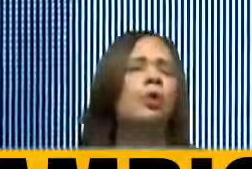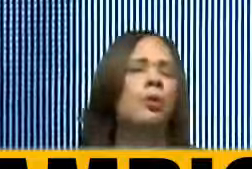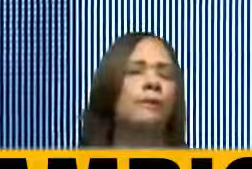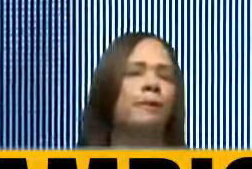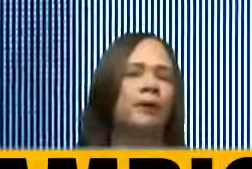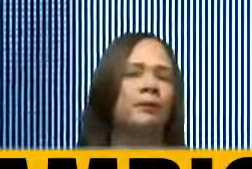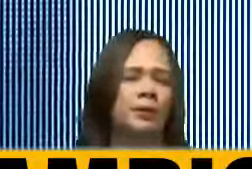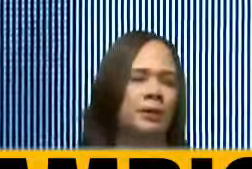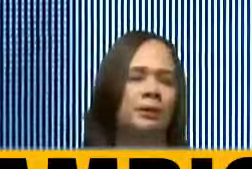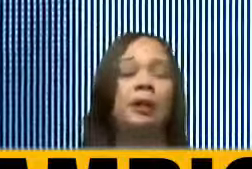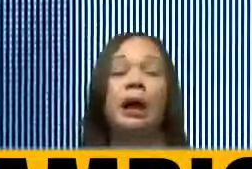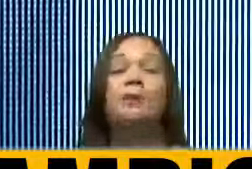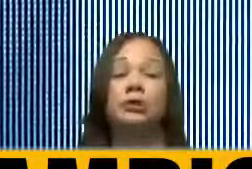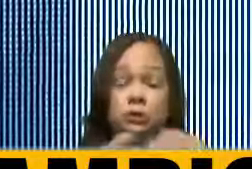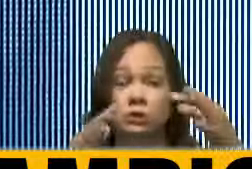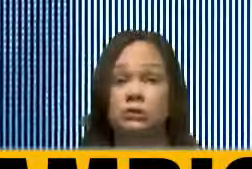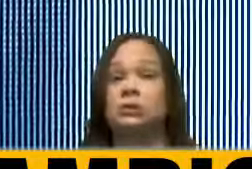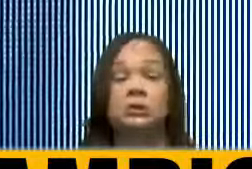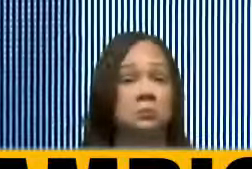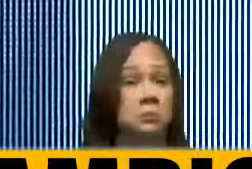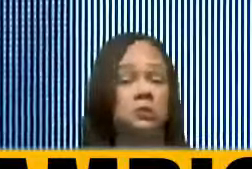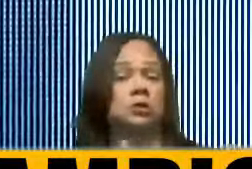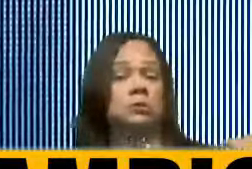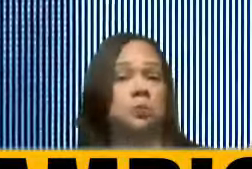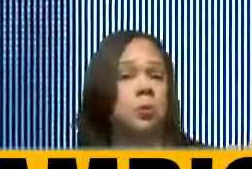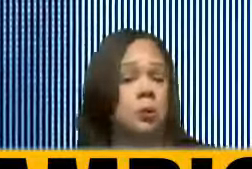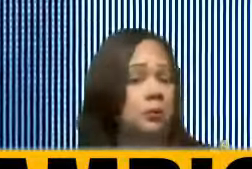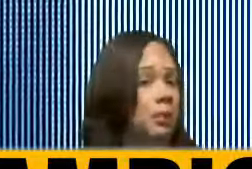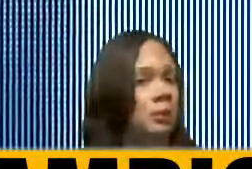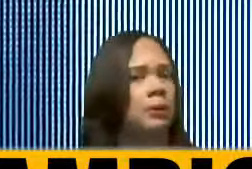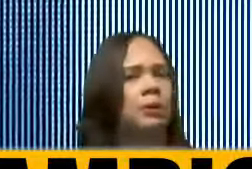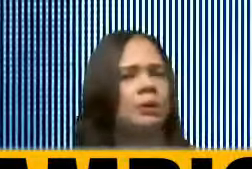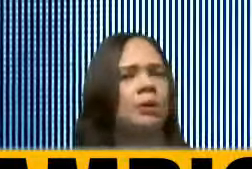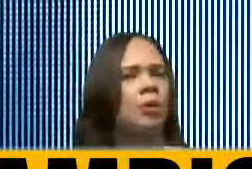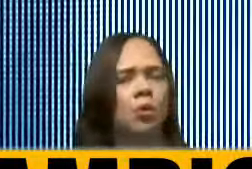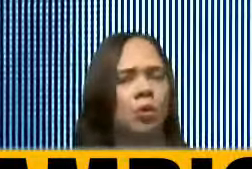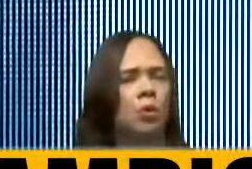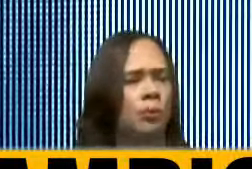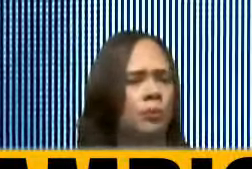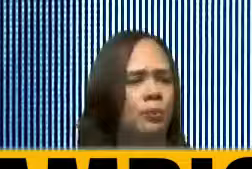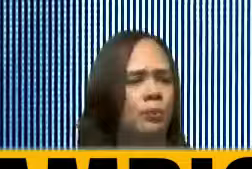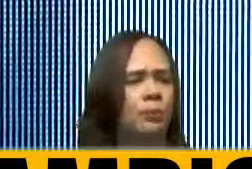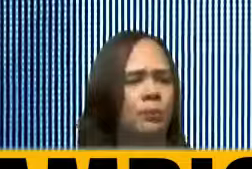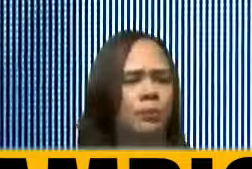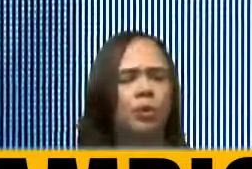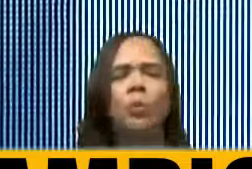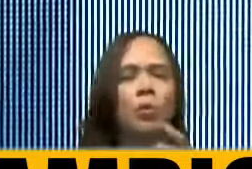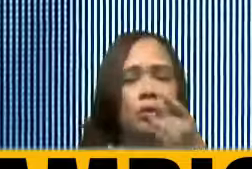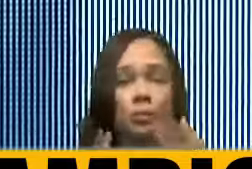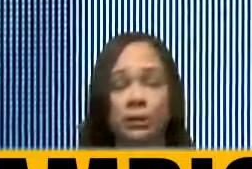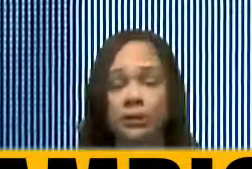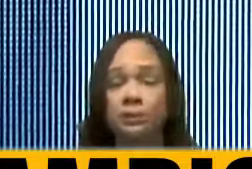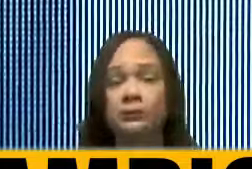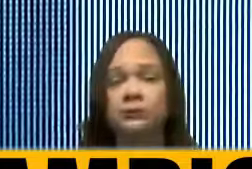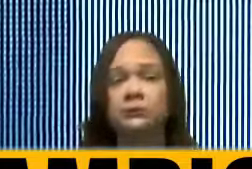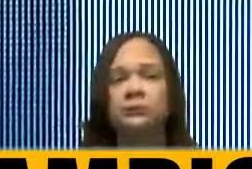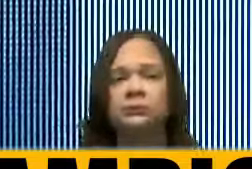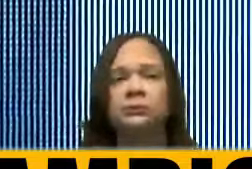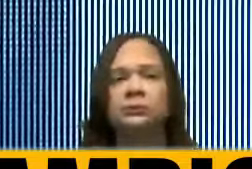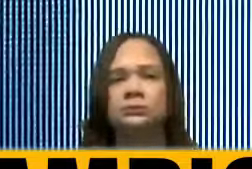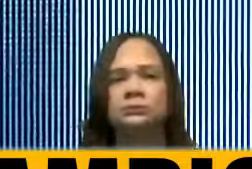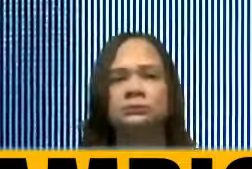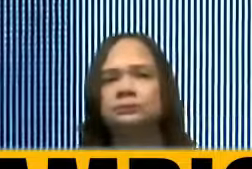apoyando esta decisión y se ve el compromiso que él tiene como por como dominicano ante la